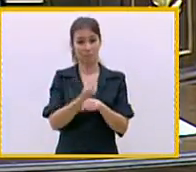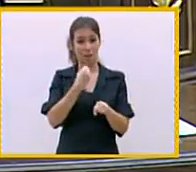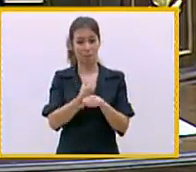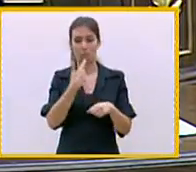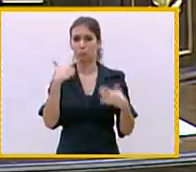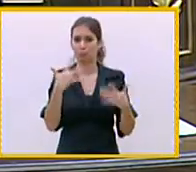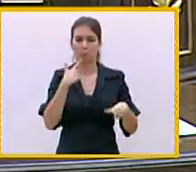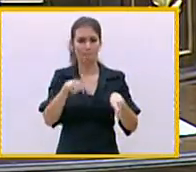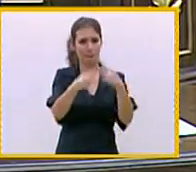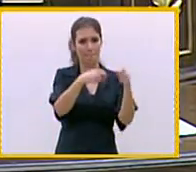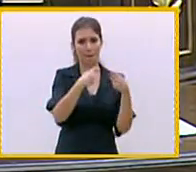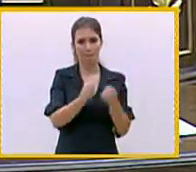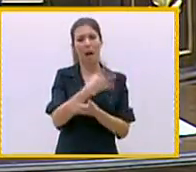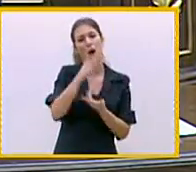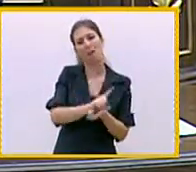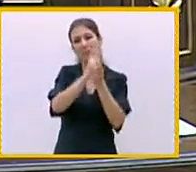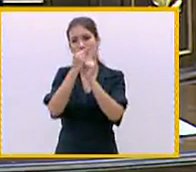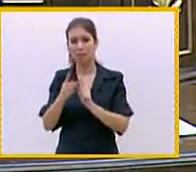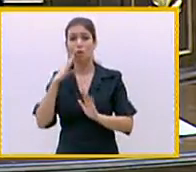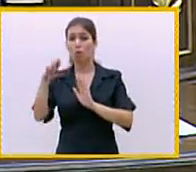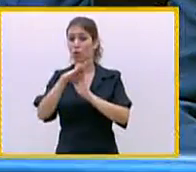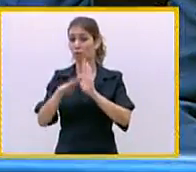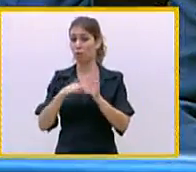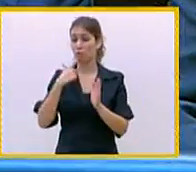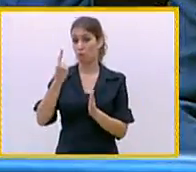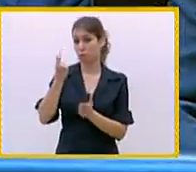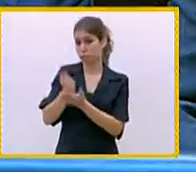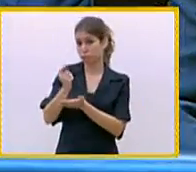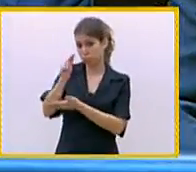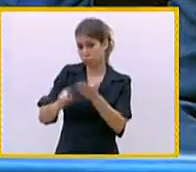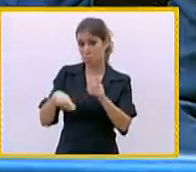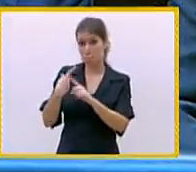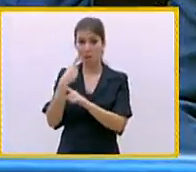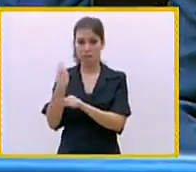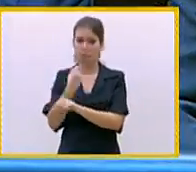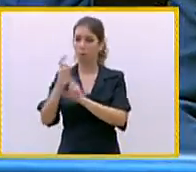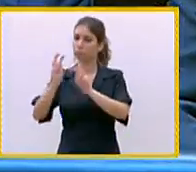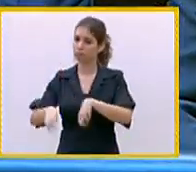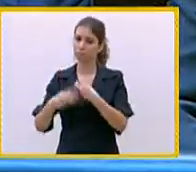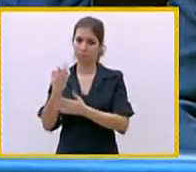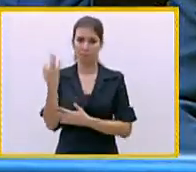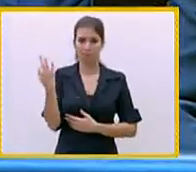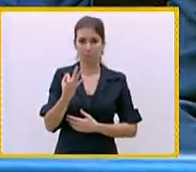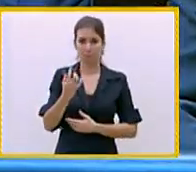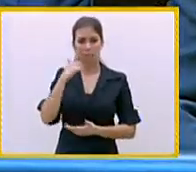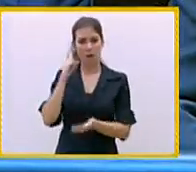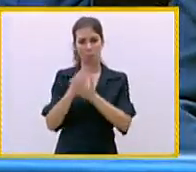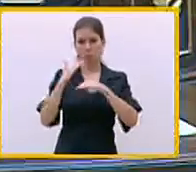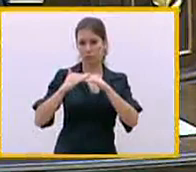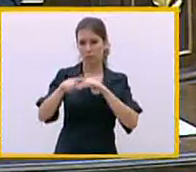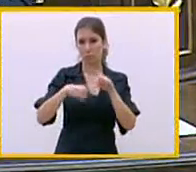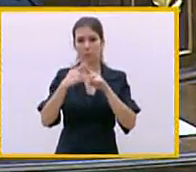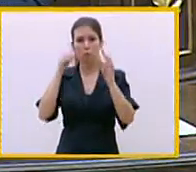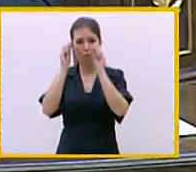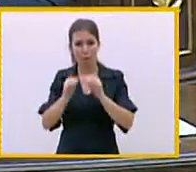ajustes vía modificación de condiciones salariales y de trabajo. Apostar por la estabilidad y la formación en vez de por